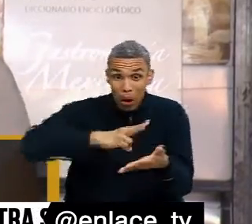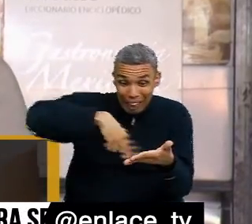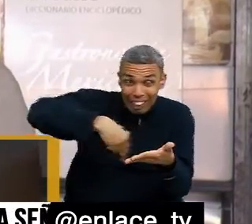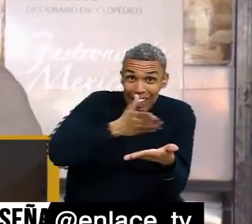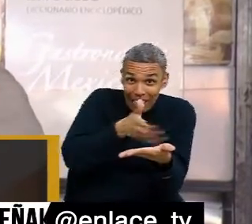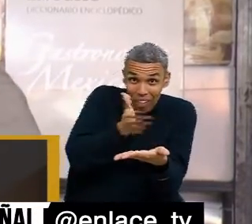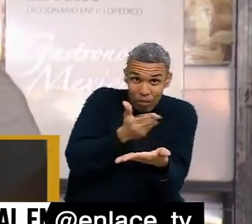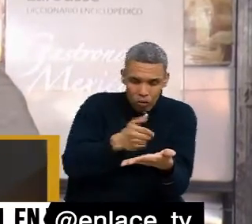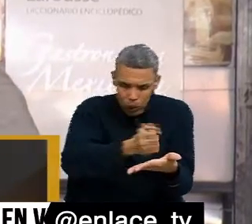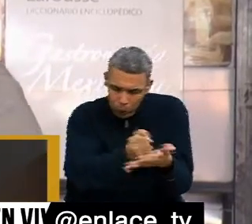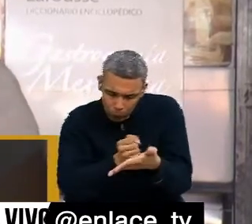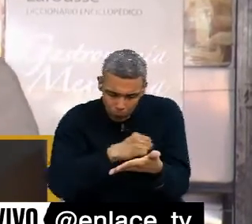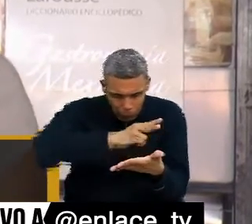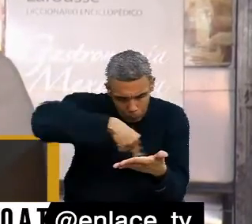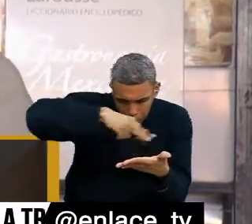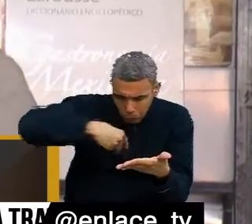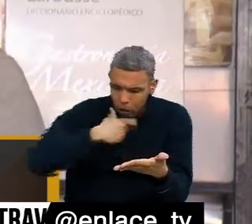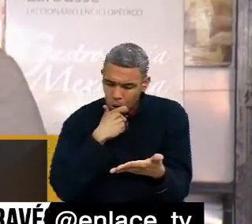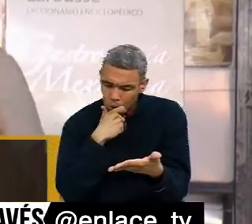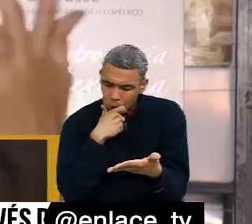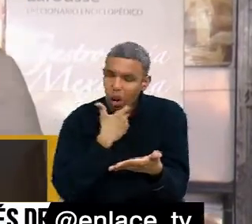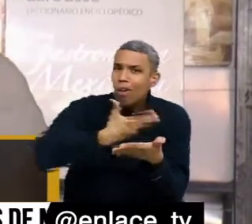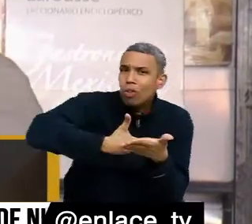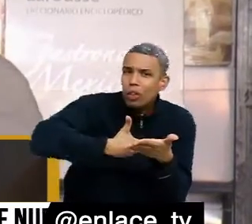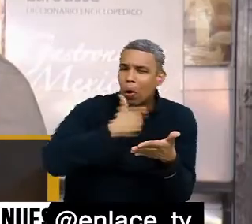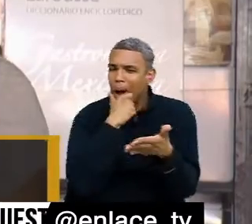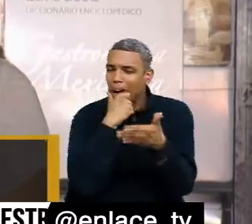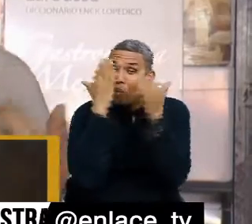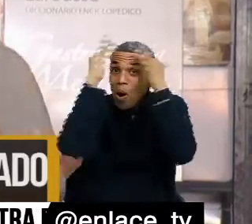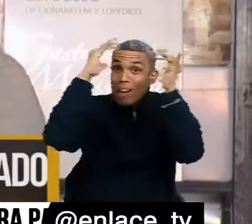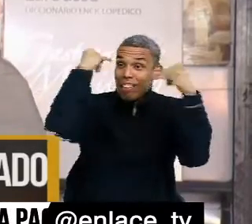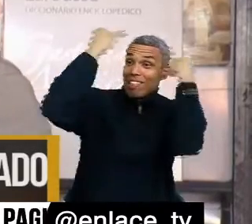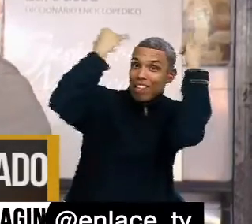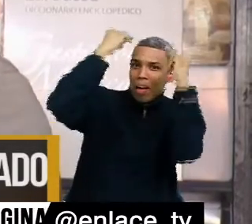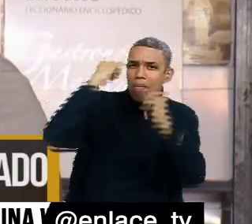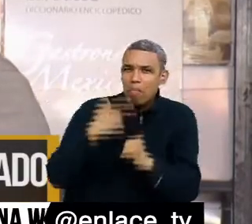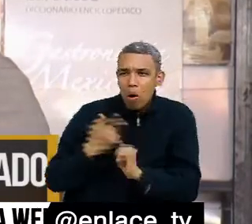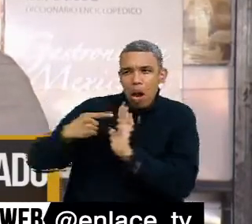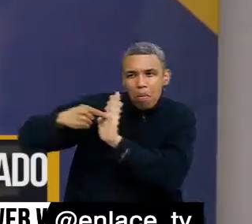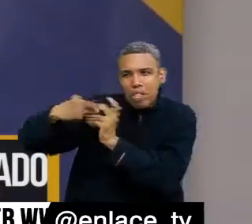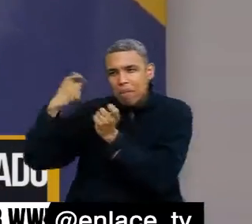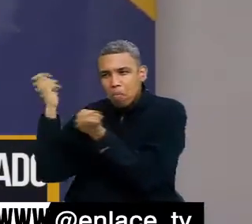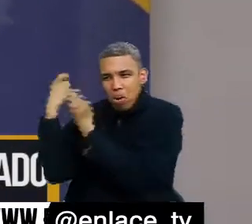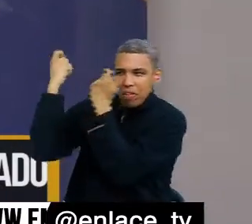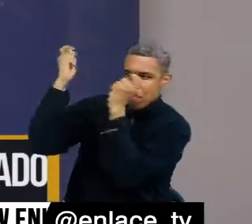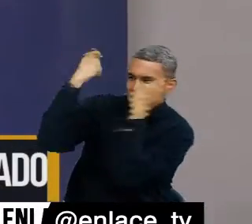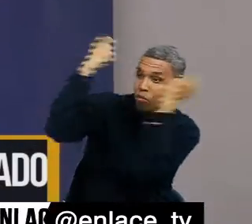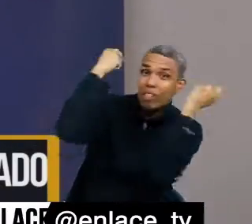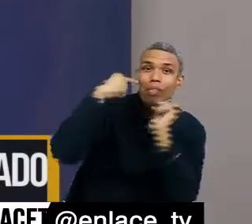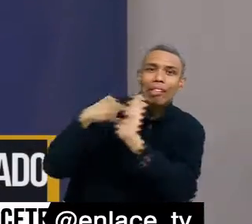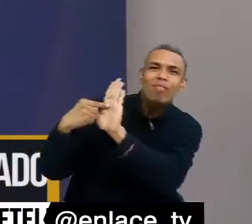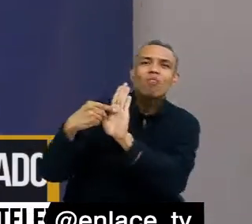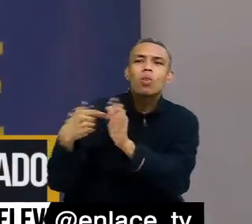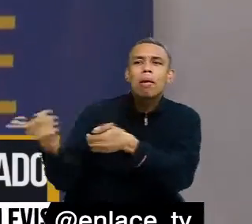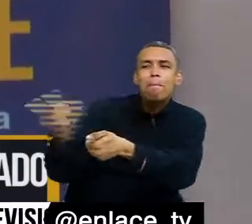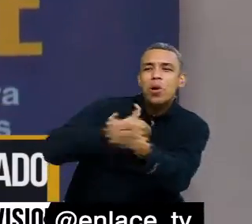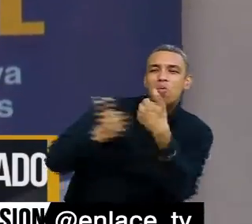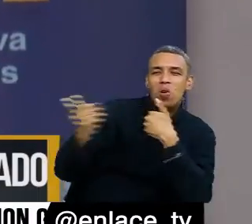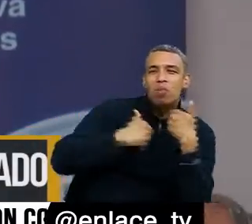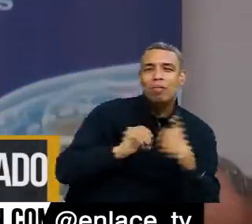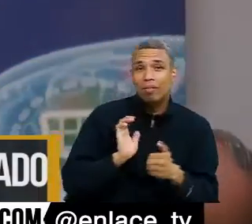que serían muy bueno que lo leyeran, porque ahí dependen muchas cosas en el servicio de, pues aquí en la ciudad de Barranca Bermeja. Véndale a la mente y no a la gente de Jürgen